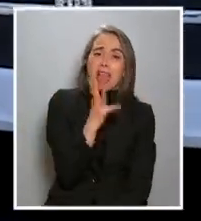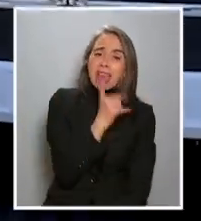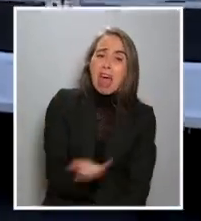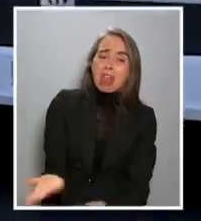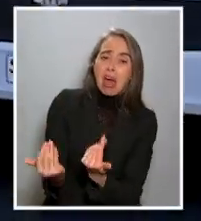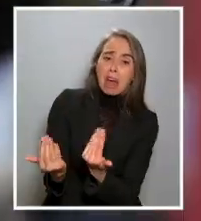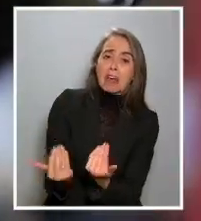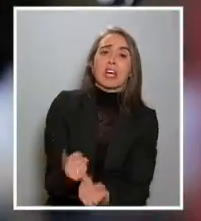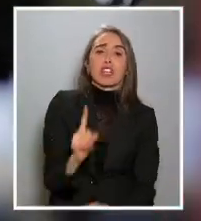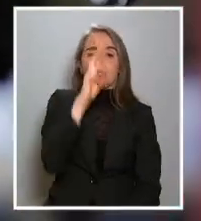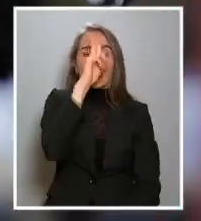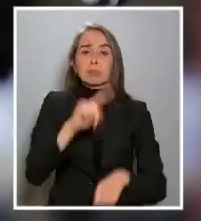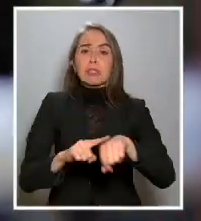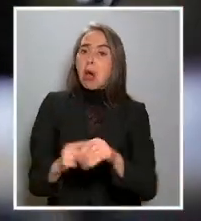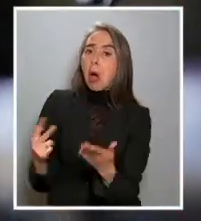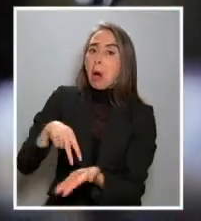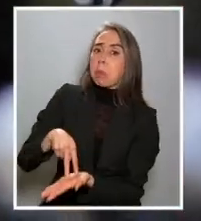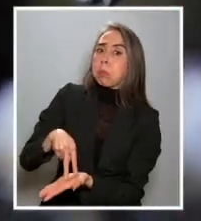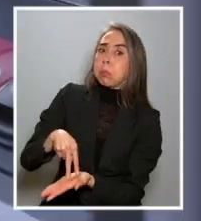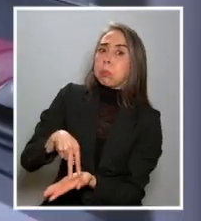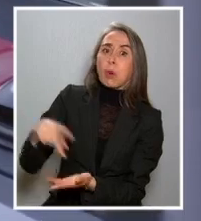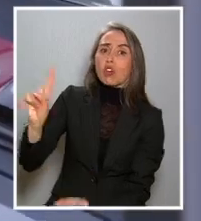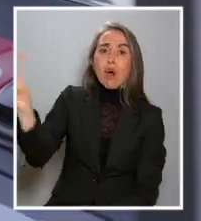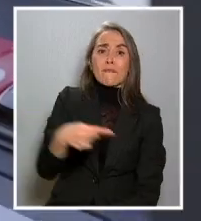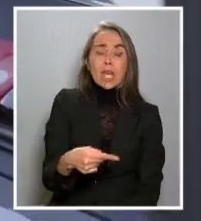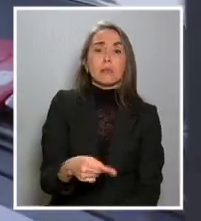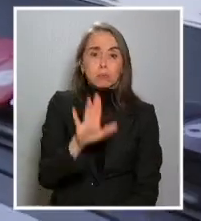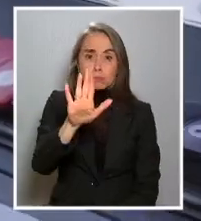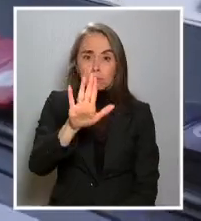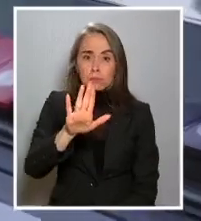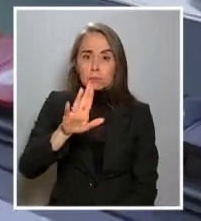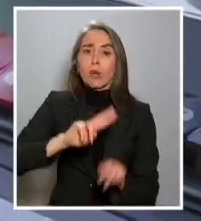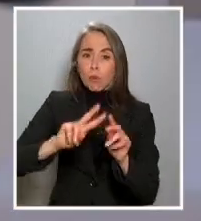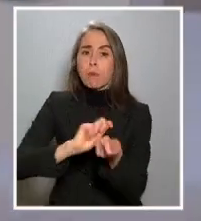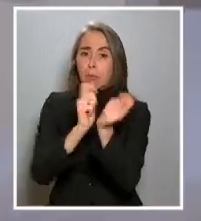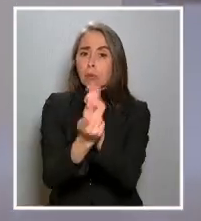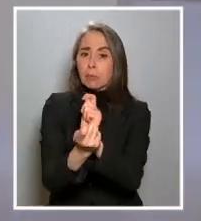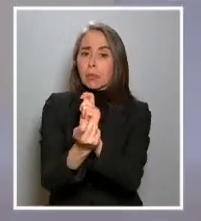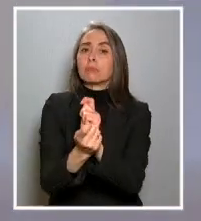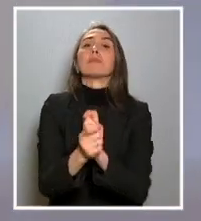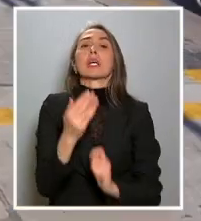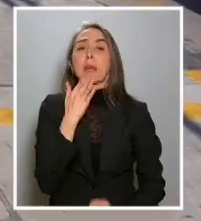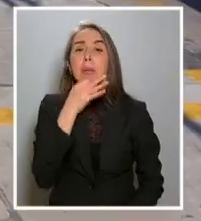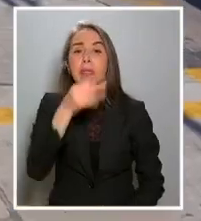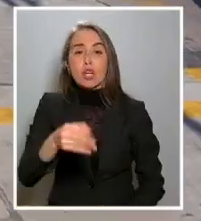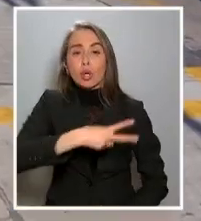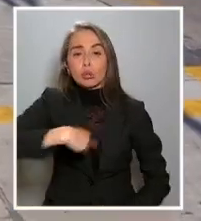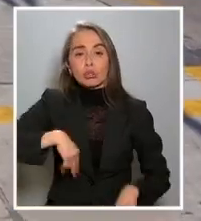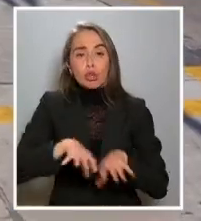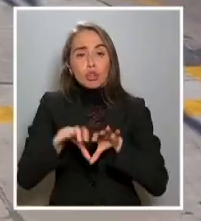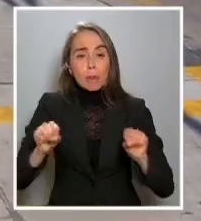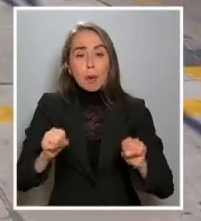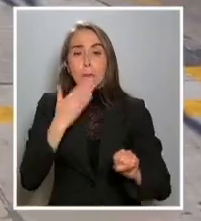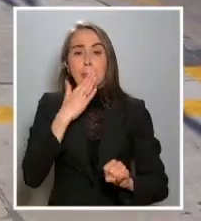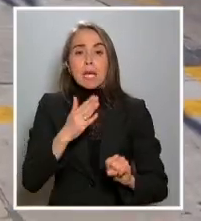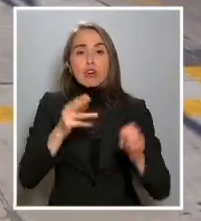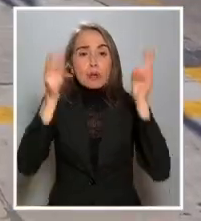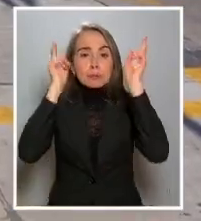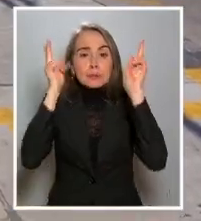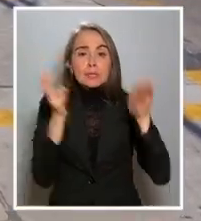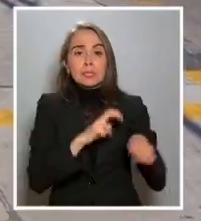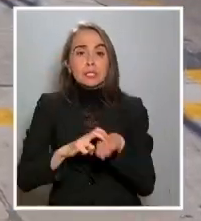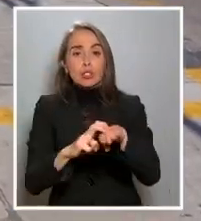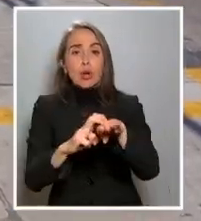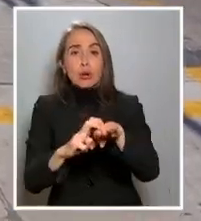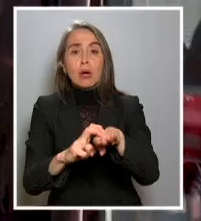de que no respeta los horarios? Esto vamos a corregirlo. Y a su vez reafirmo nuestro compromiso de mejorar el sistema de transporte